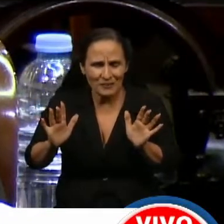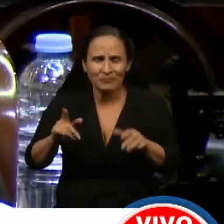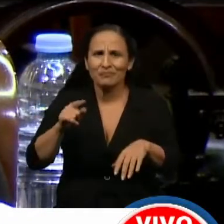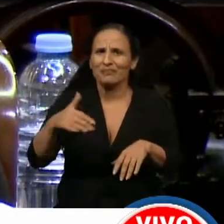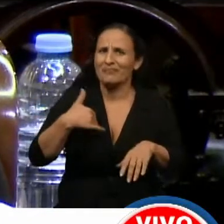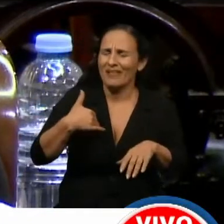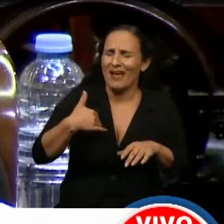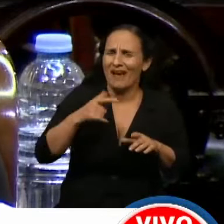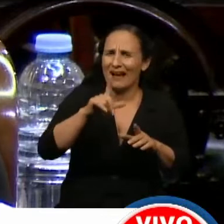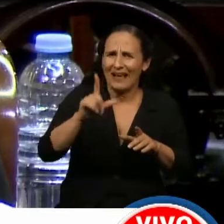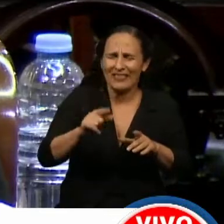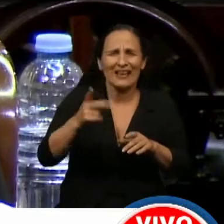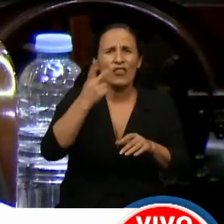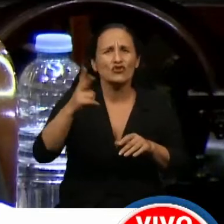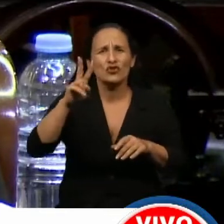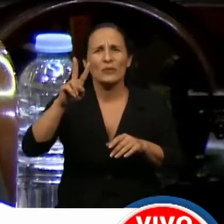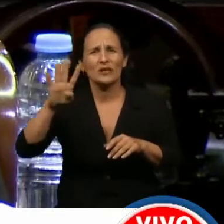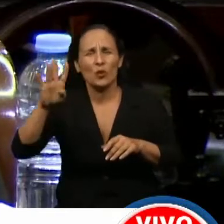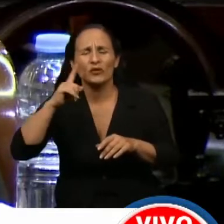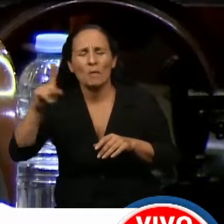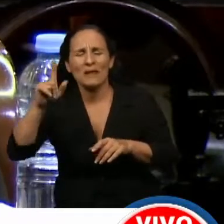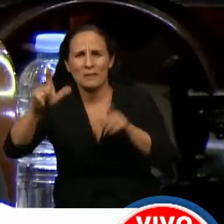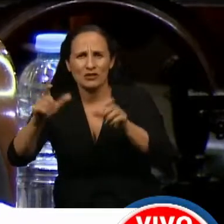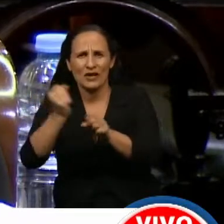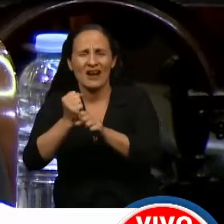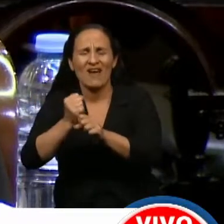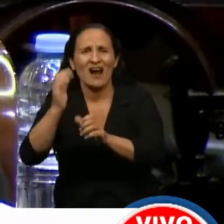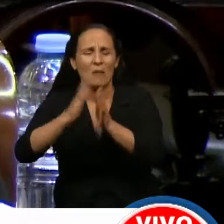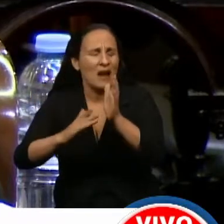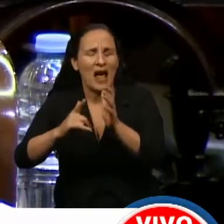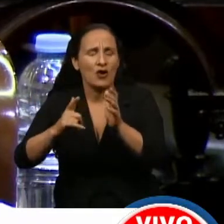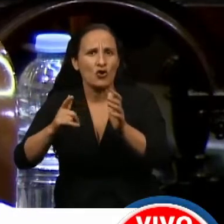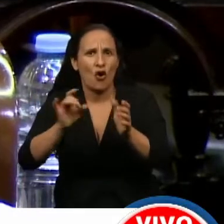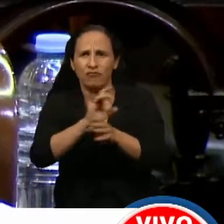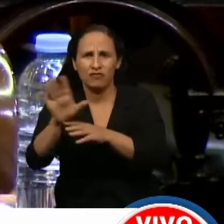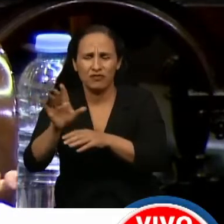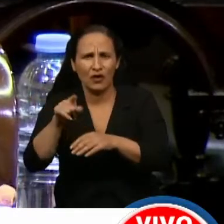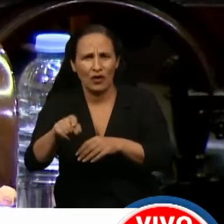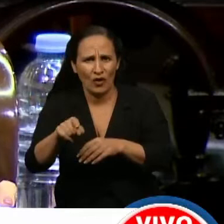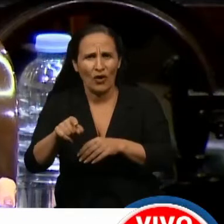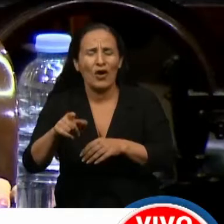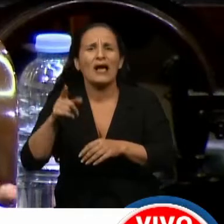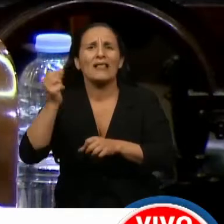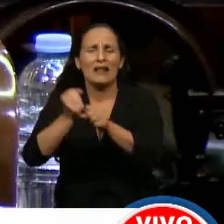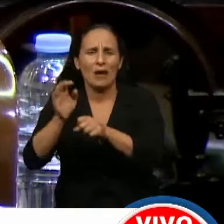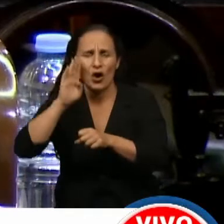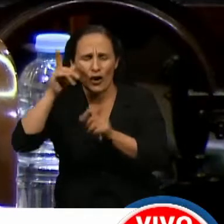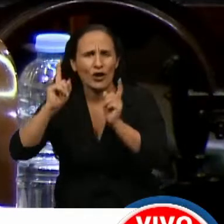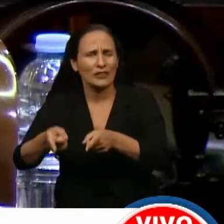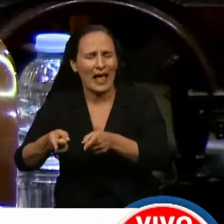el CIPA, 224.000 empleos registrados y por lo menos 3 veces más de empleos